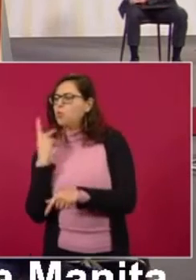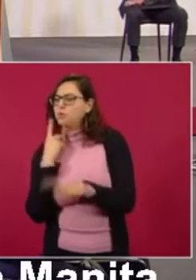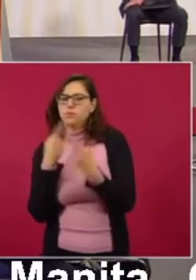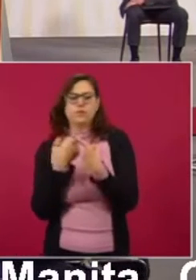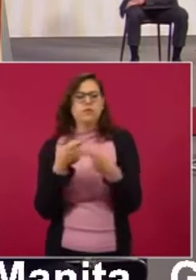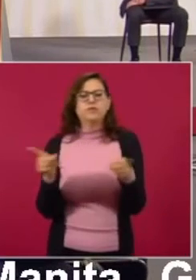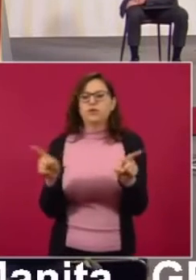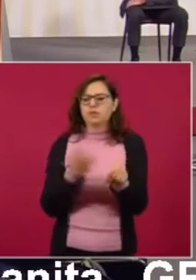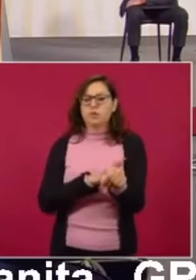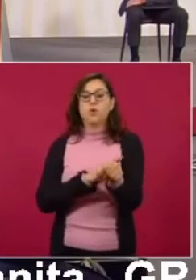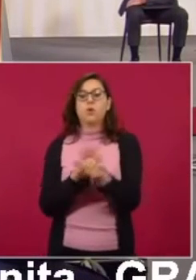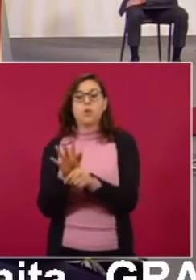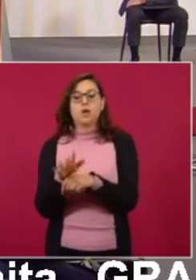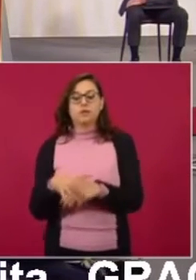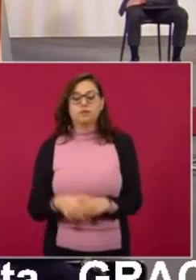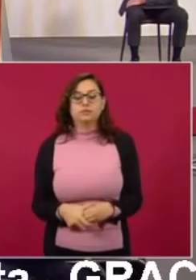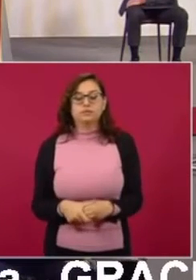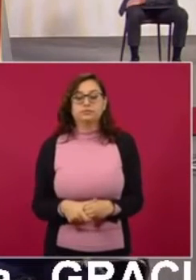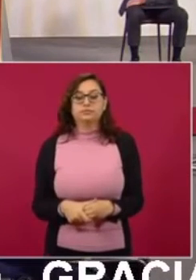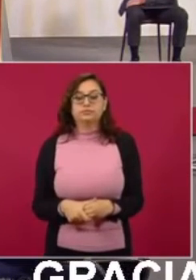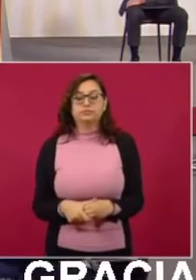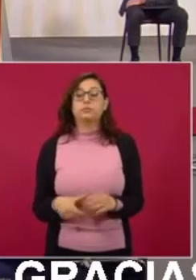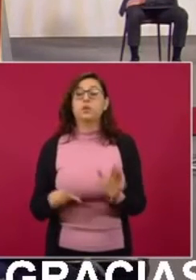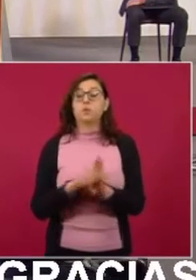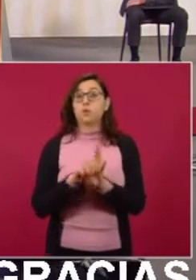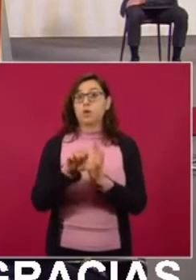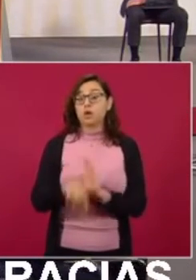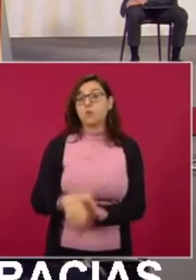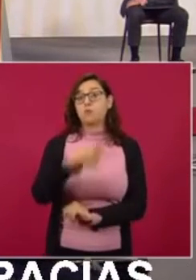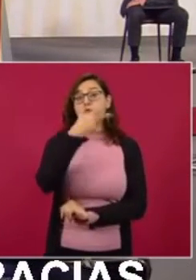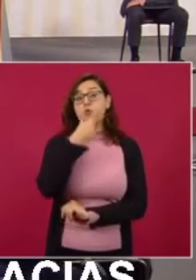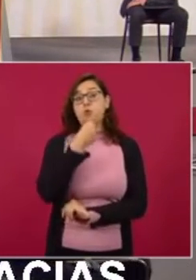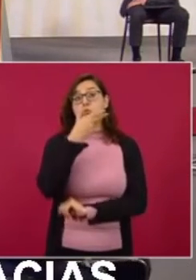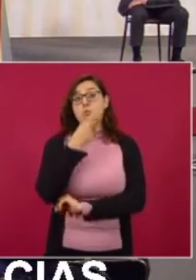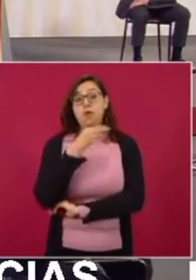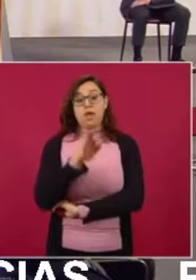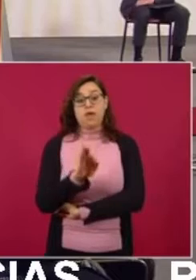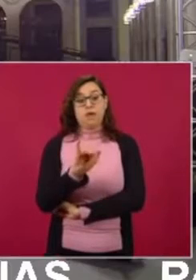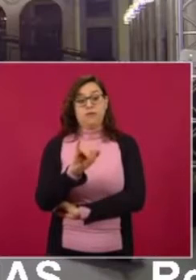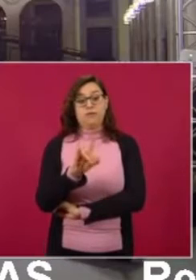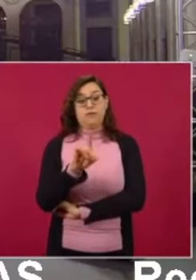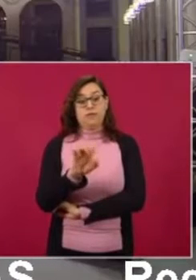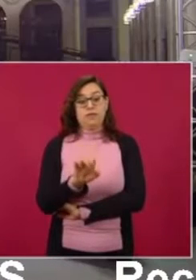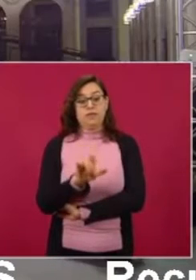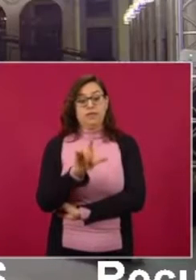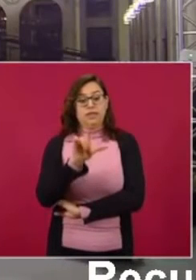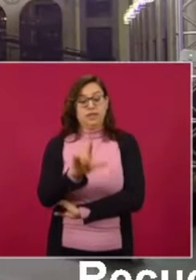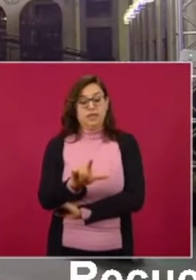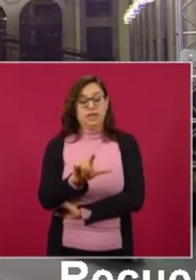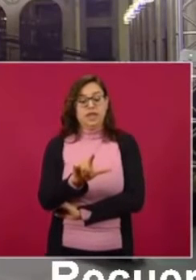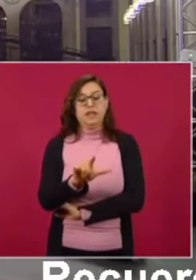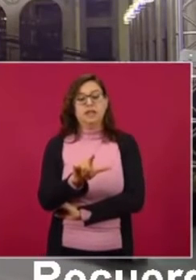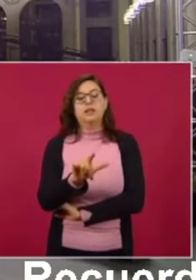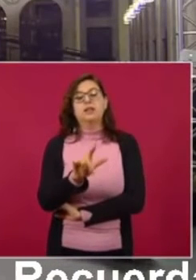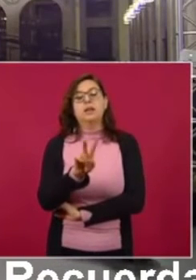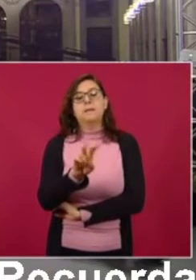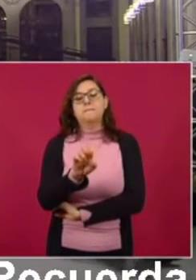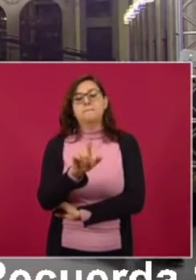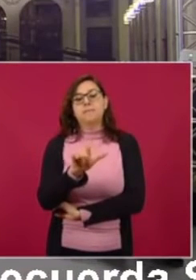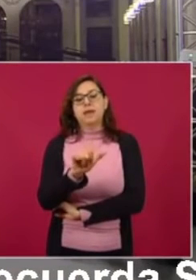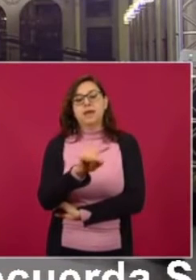fidel velásquez en paz descanse decía soy charro y qué